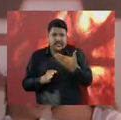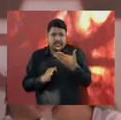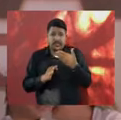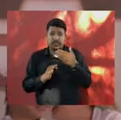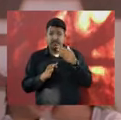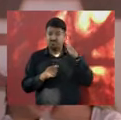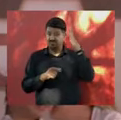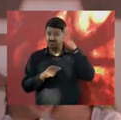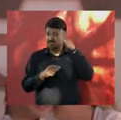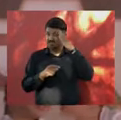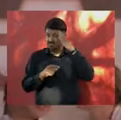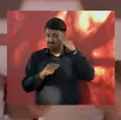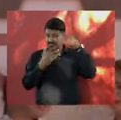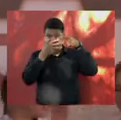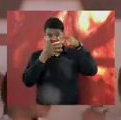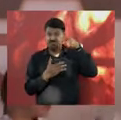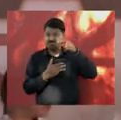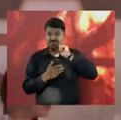de todos,